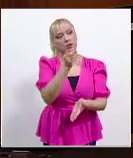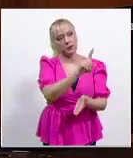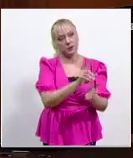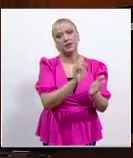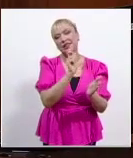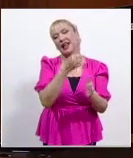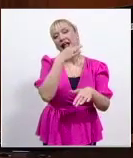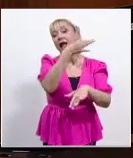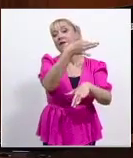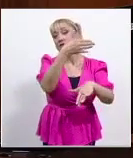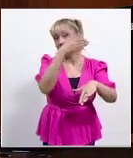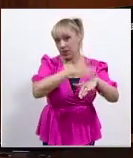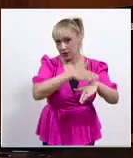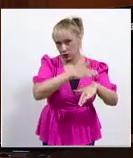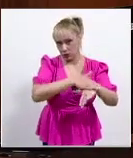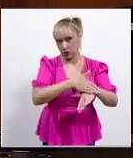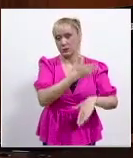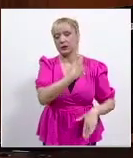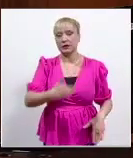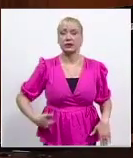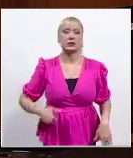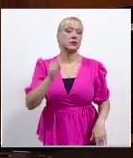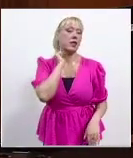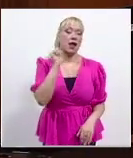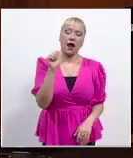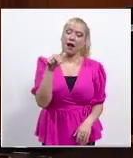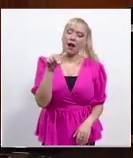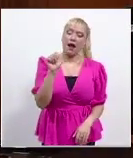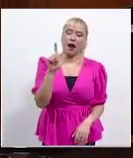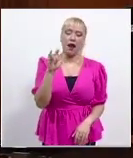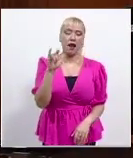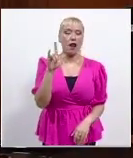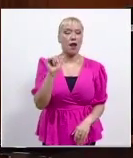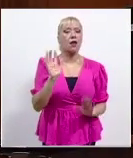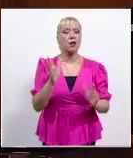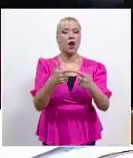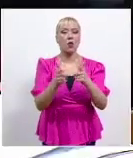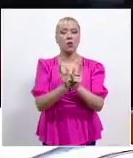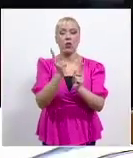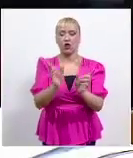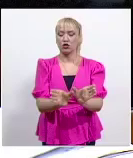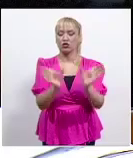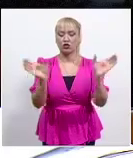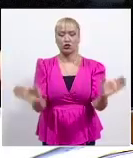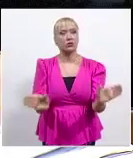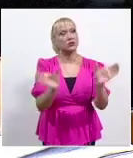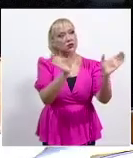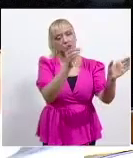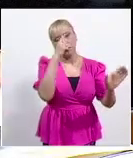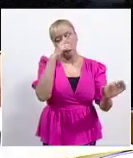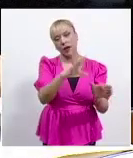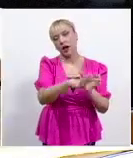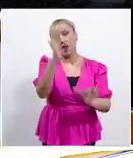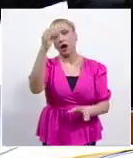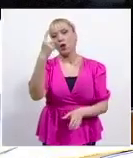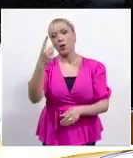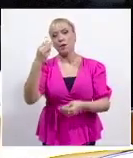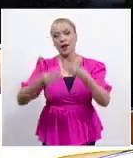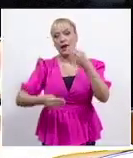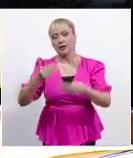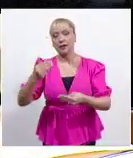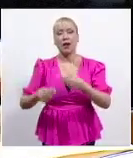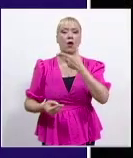del Senado, Ana Lilia Herrera, las ternas de candidatos que el Tribunal Pleno propone para la designación de una magistrada y